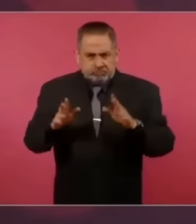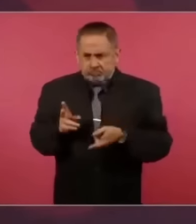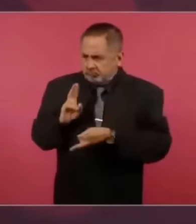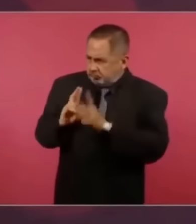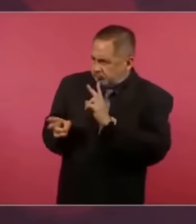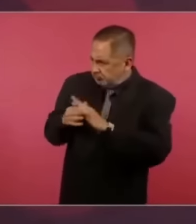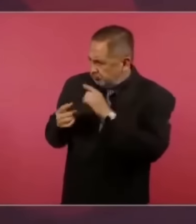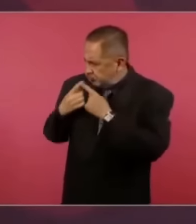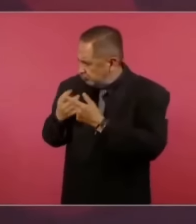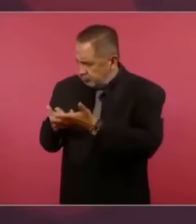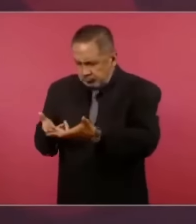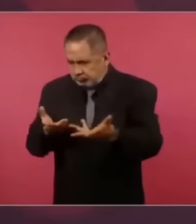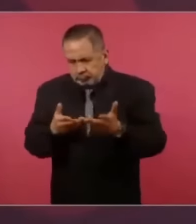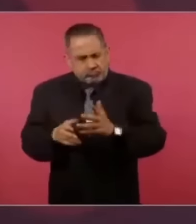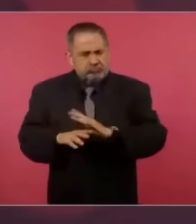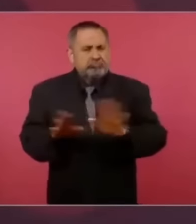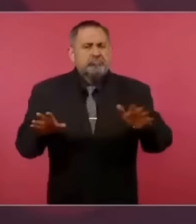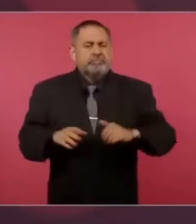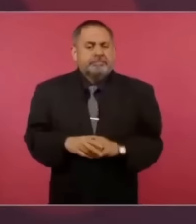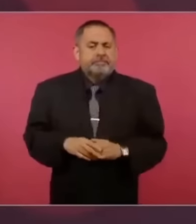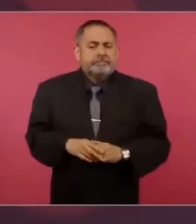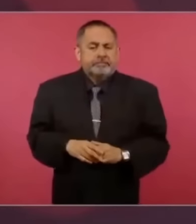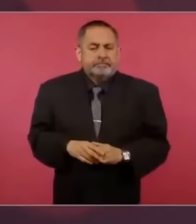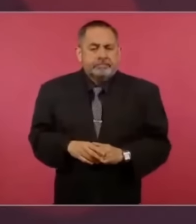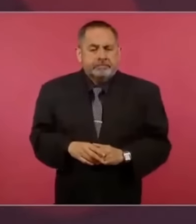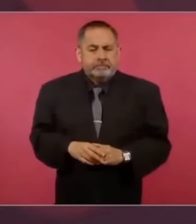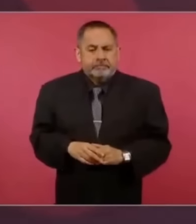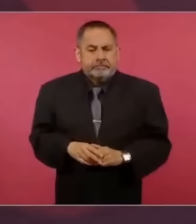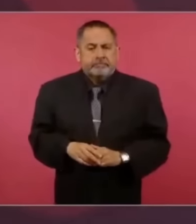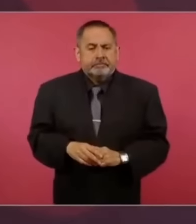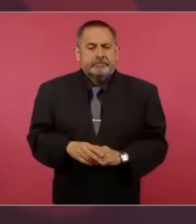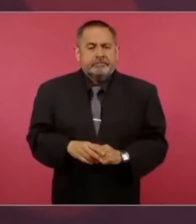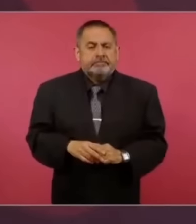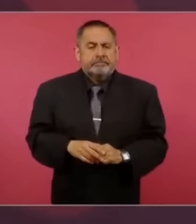planteado que le den